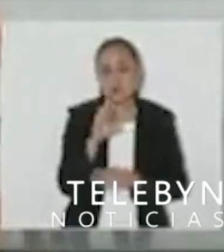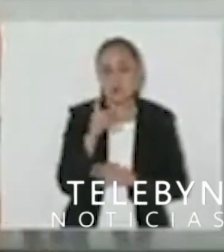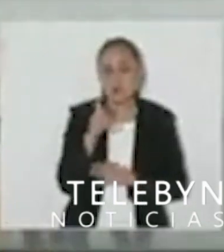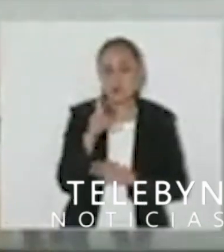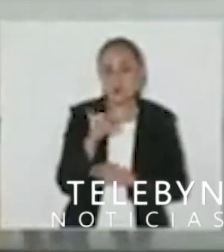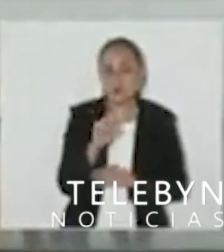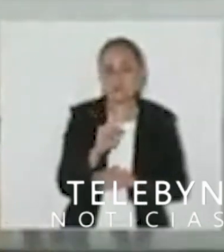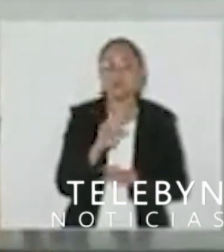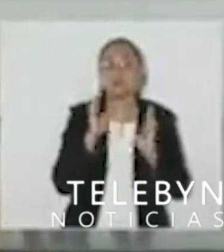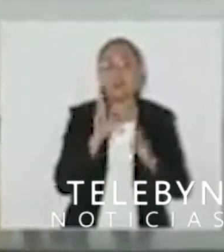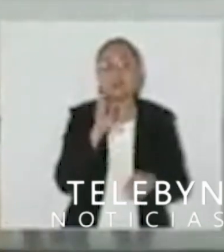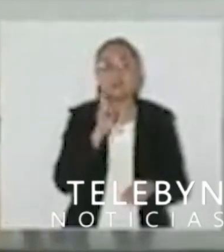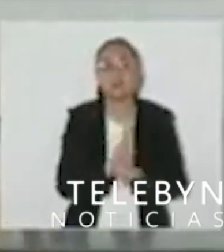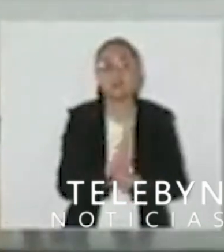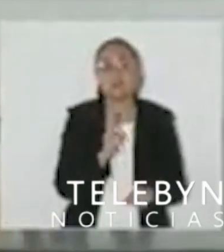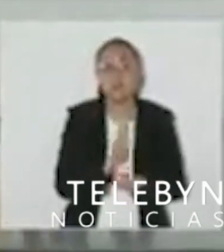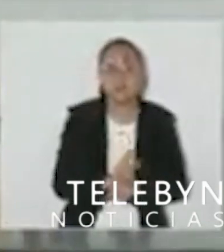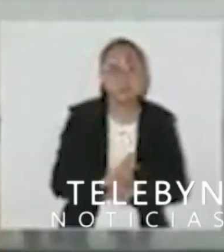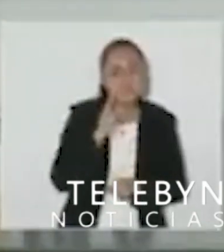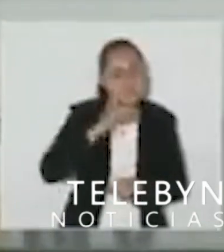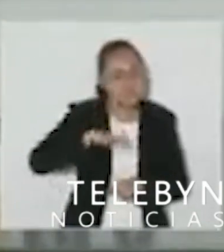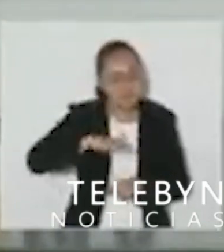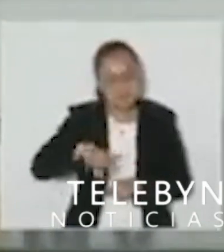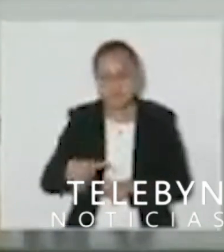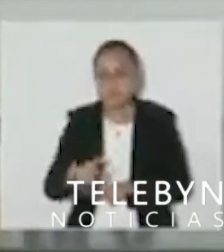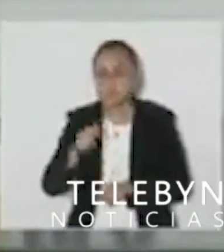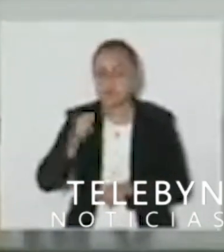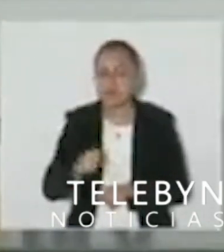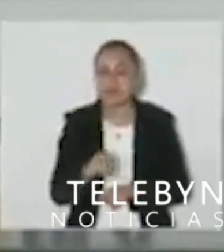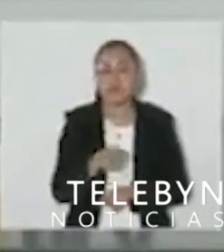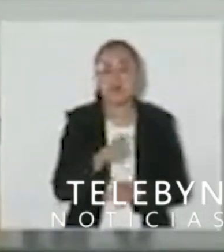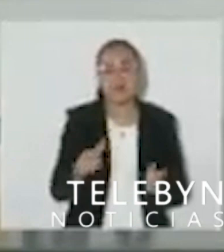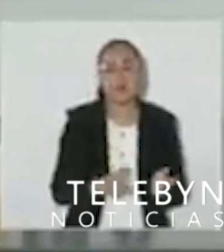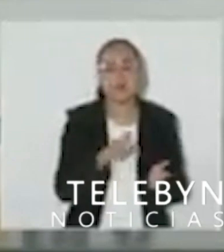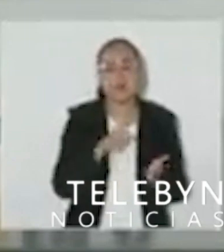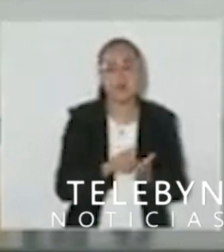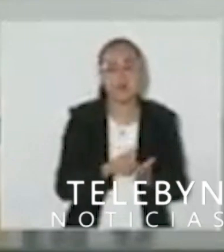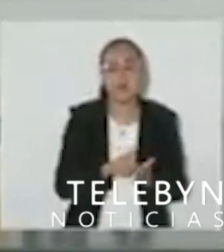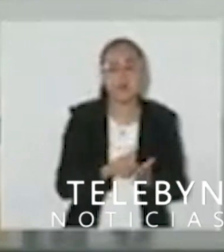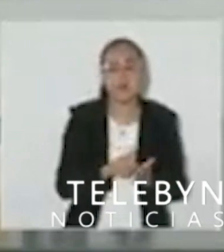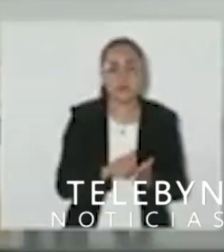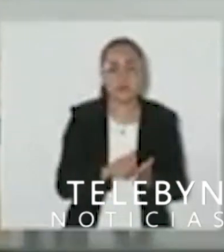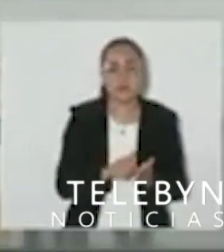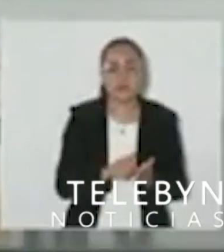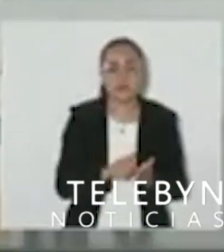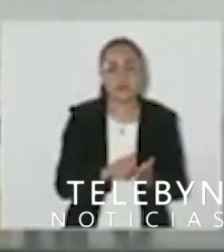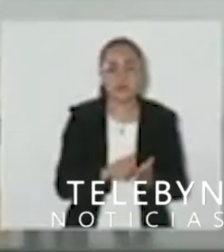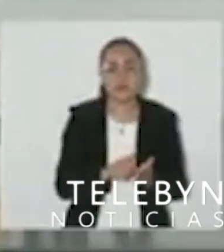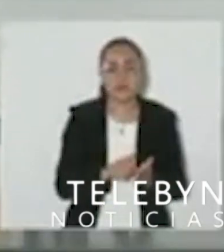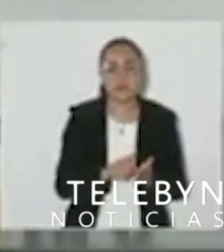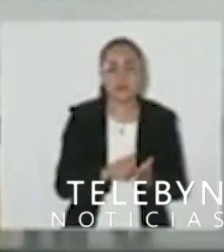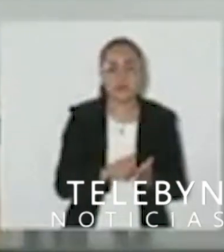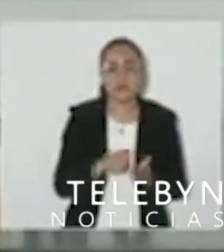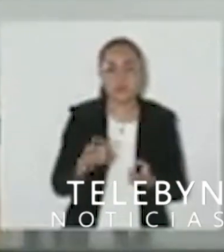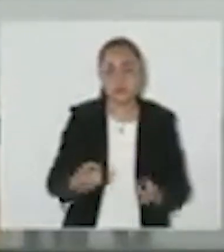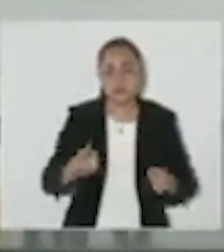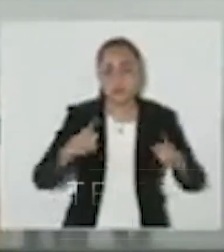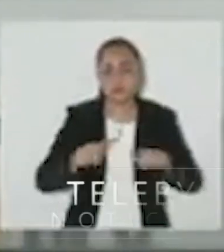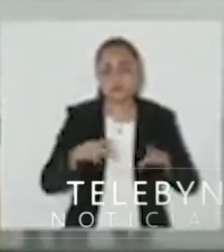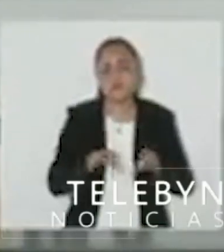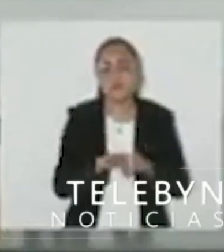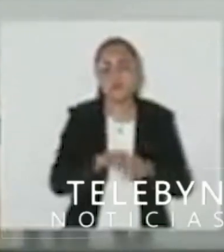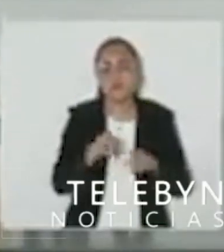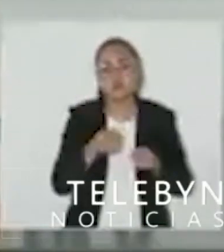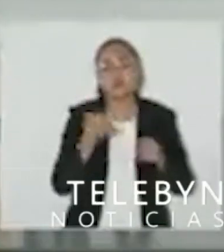hizo ya la supervisión a al establecimiento y me van a entregar